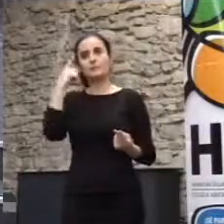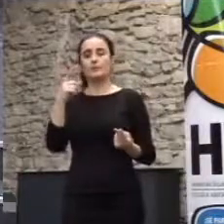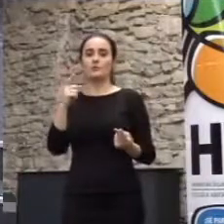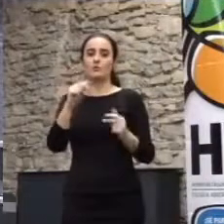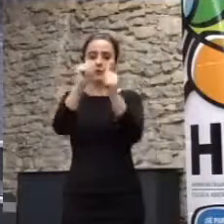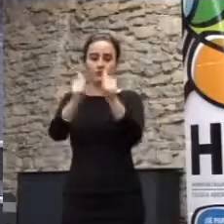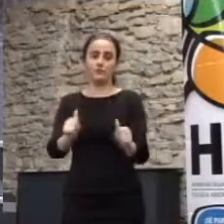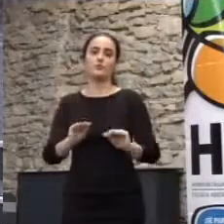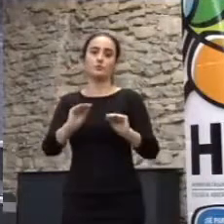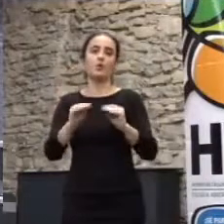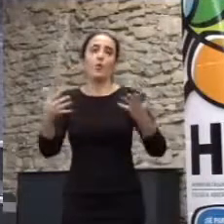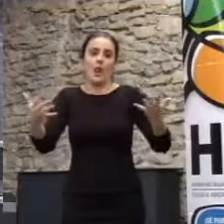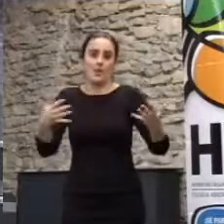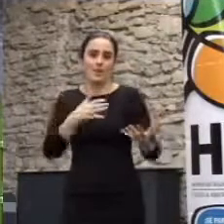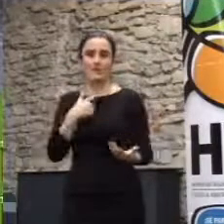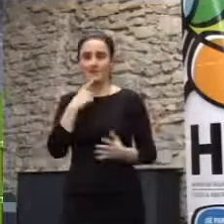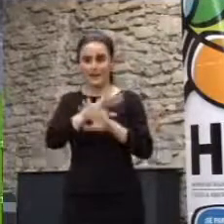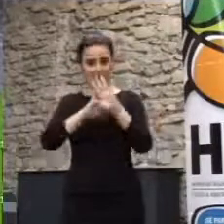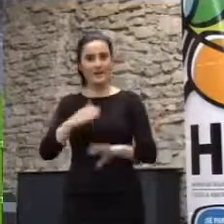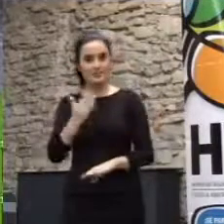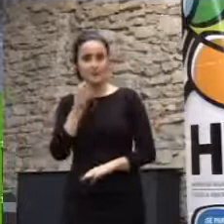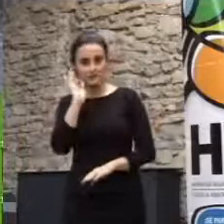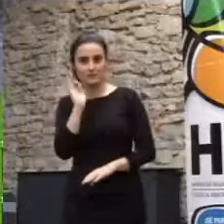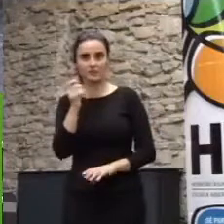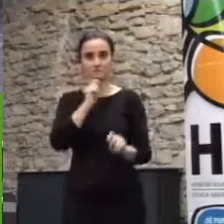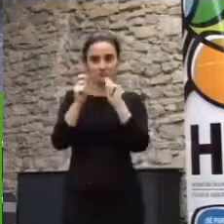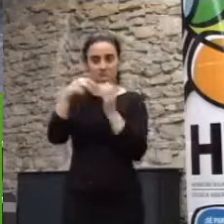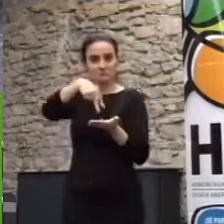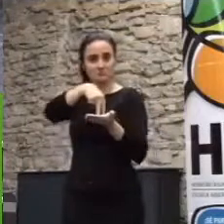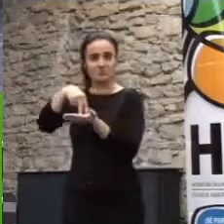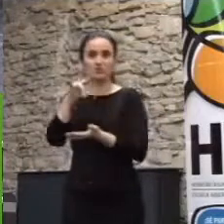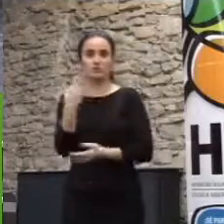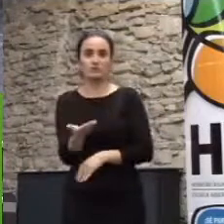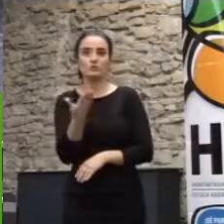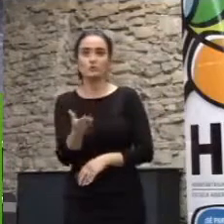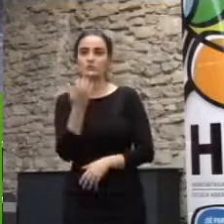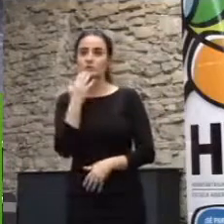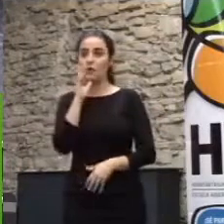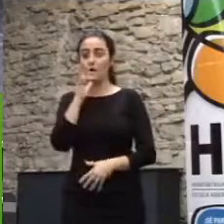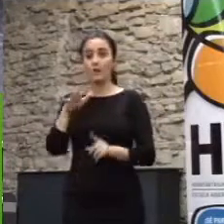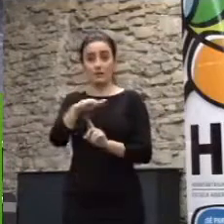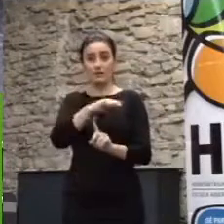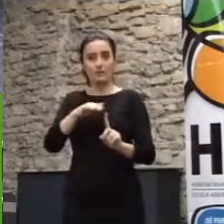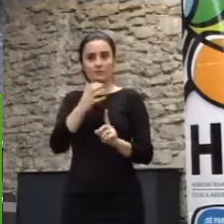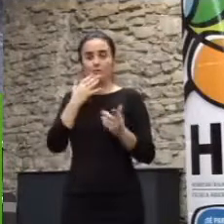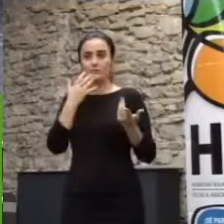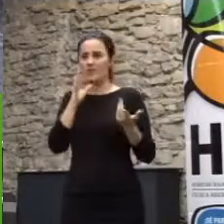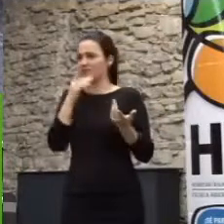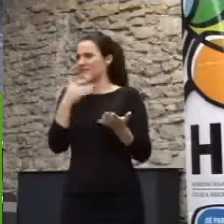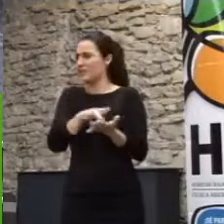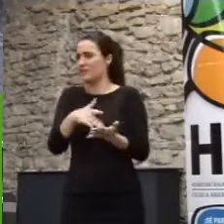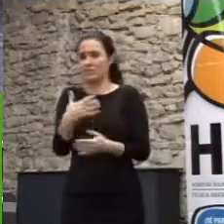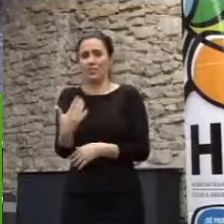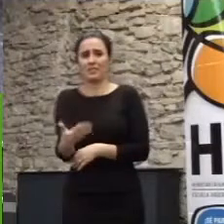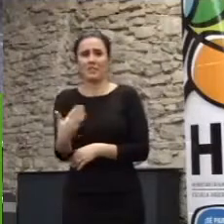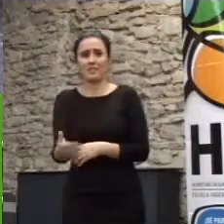circo, sí. Pero bueno, es importante que haya periodistas en un contexto, como ha citado mi compañero, de absoluta precariedad de